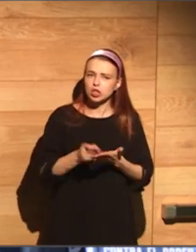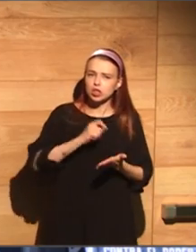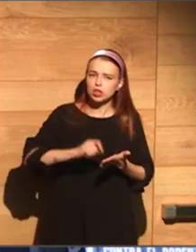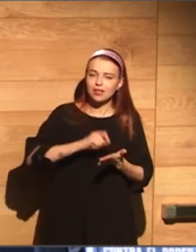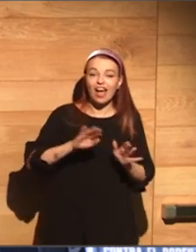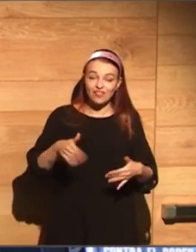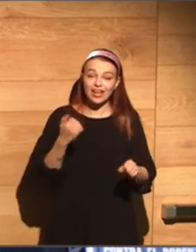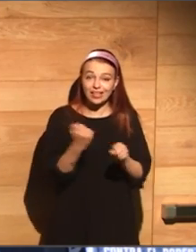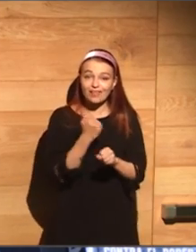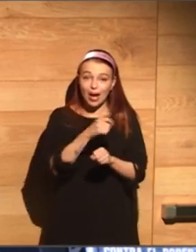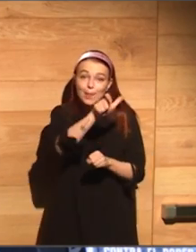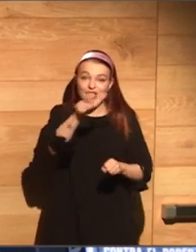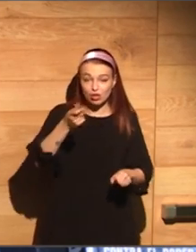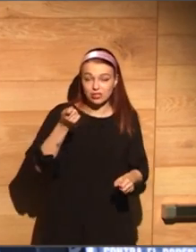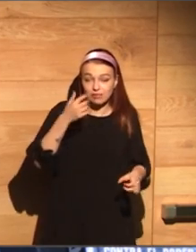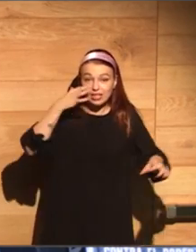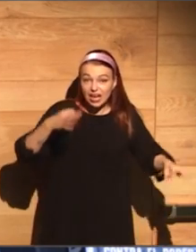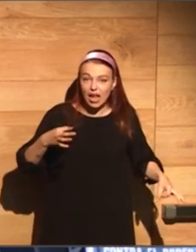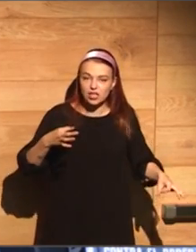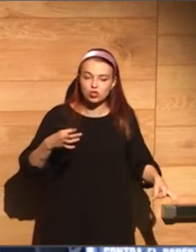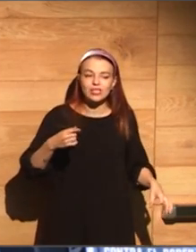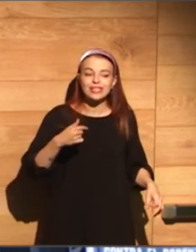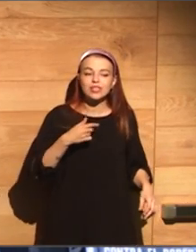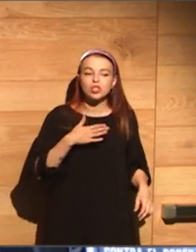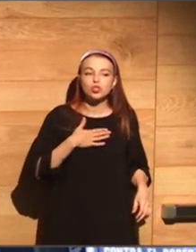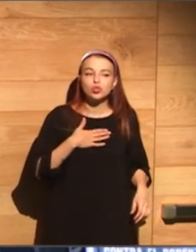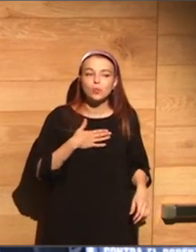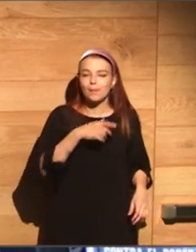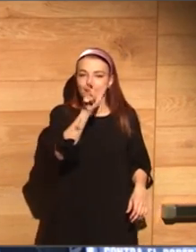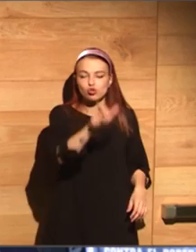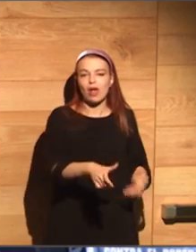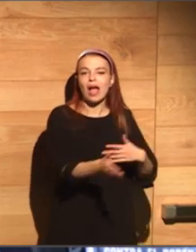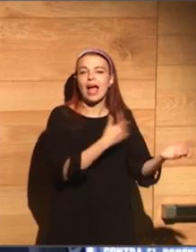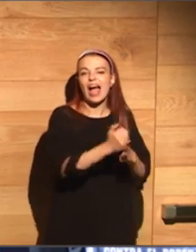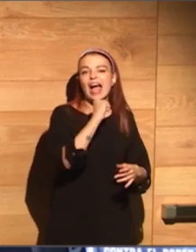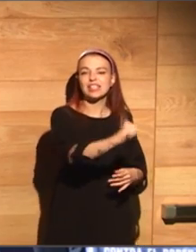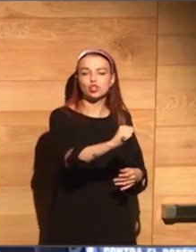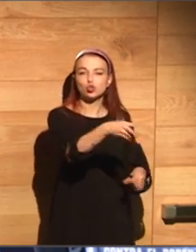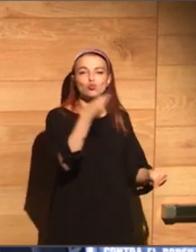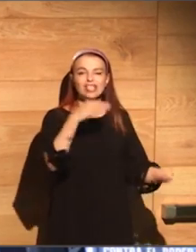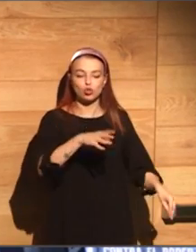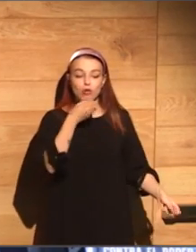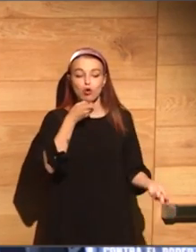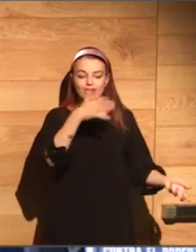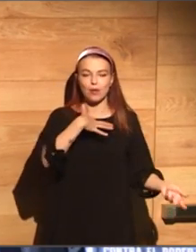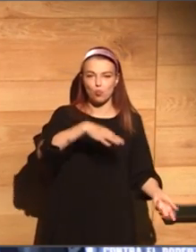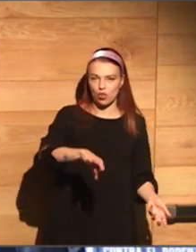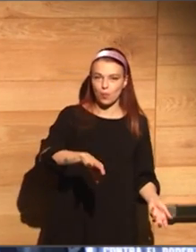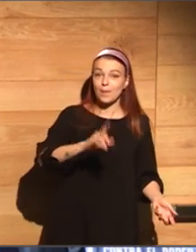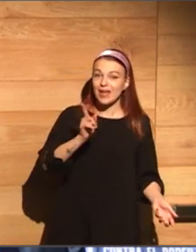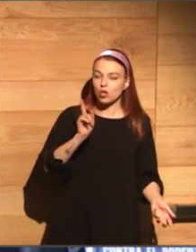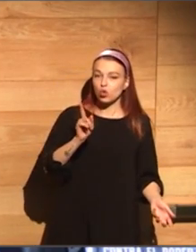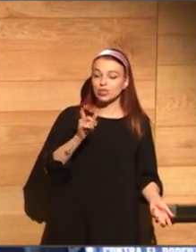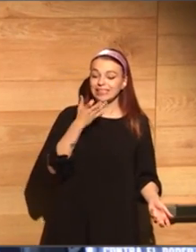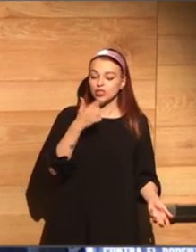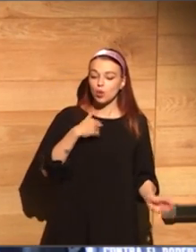verdad. Y es como, ¿vale? Yo puedo contar la historia de este asesino que mató a su familia, pero en el mismo instante en que te haya que